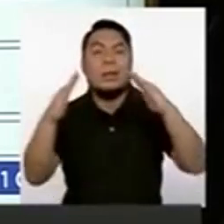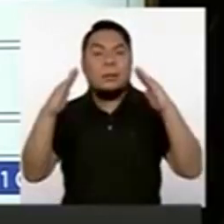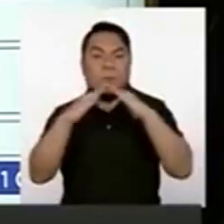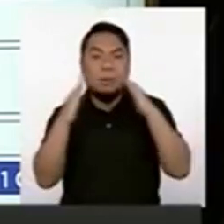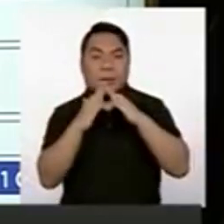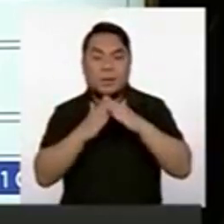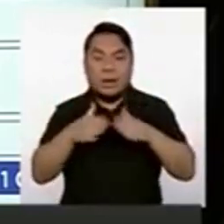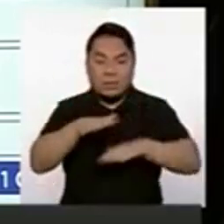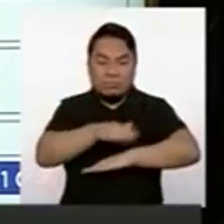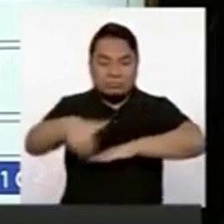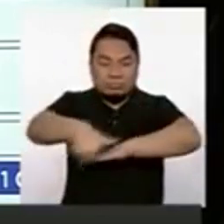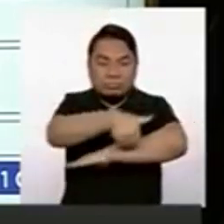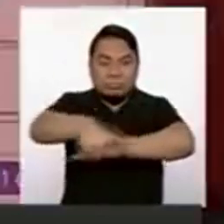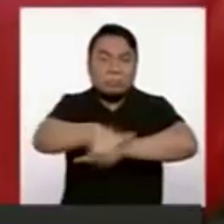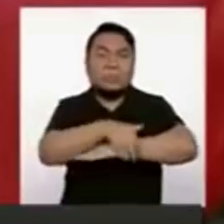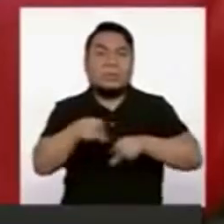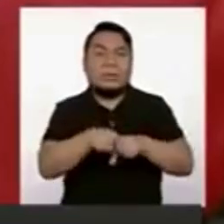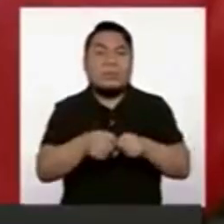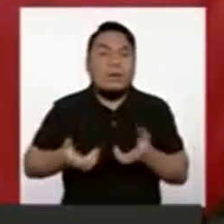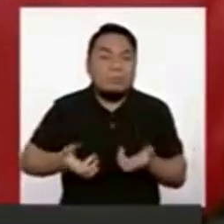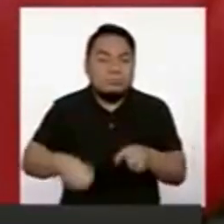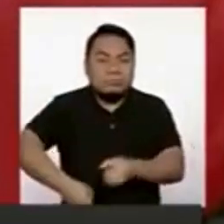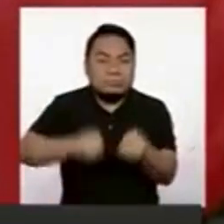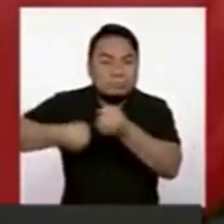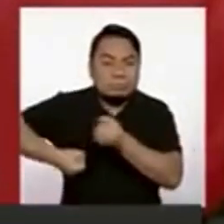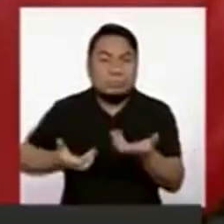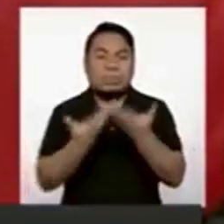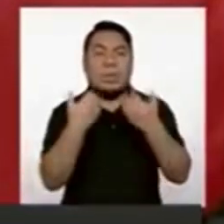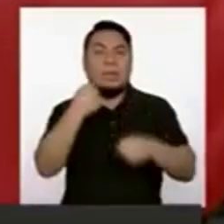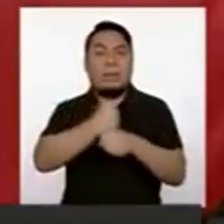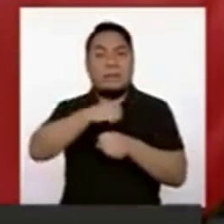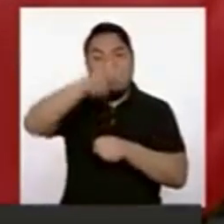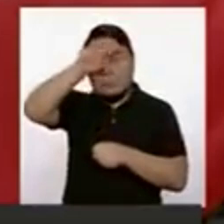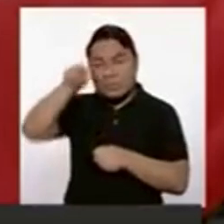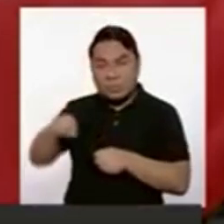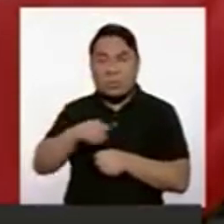en pistas y veredas, en canales de regadío, en Trabaja Perú,